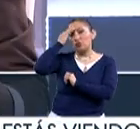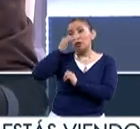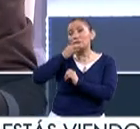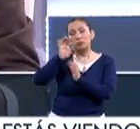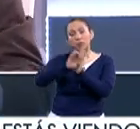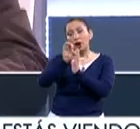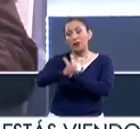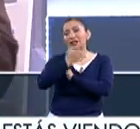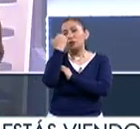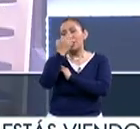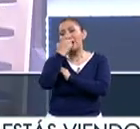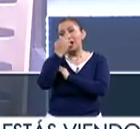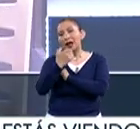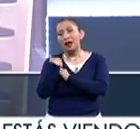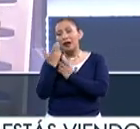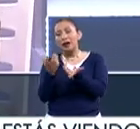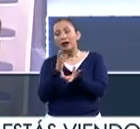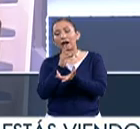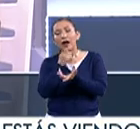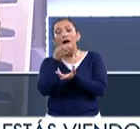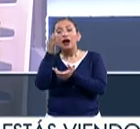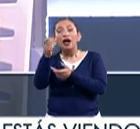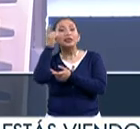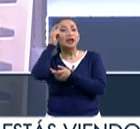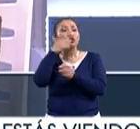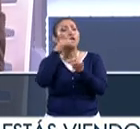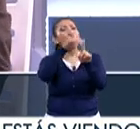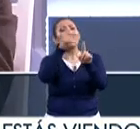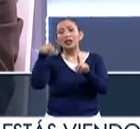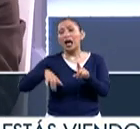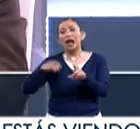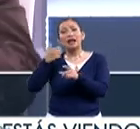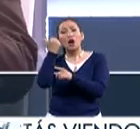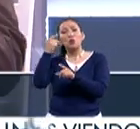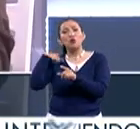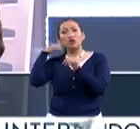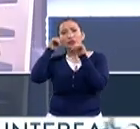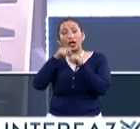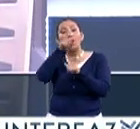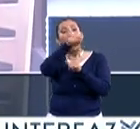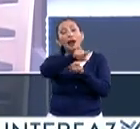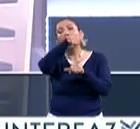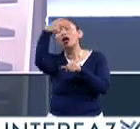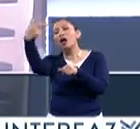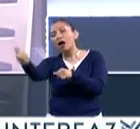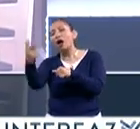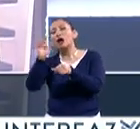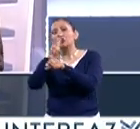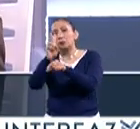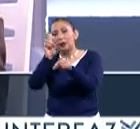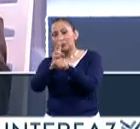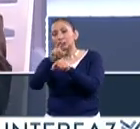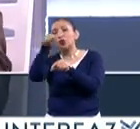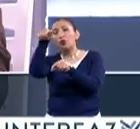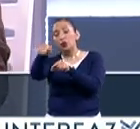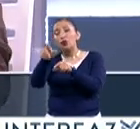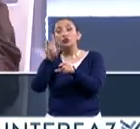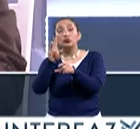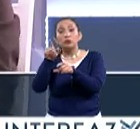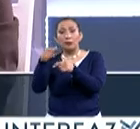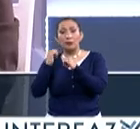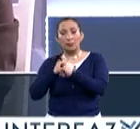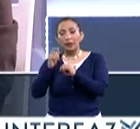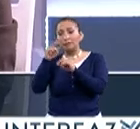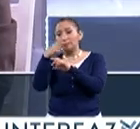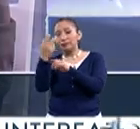Por ejemplo, en la escuela reportarlo a su director, el director a su vez lo reportará a la supervisión o